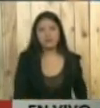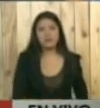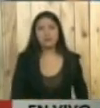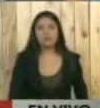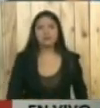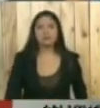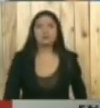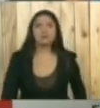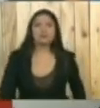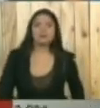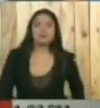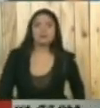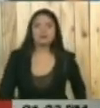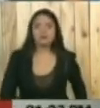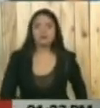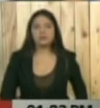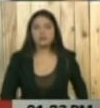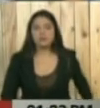Gracias.